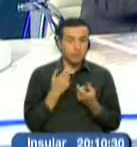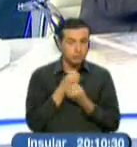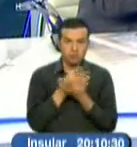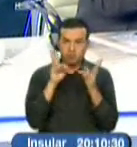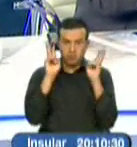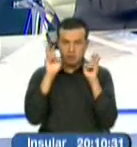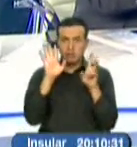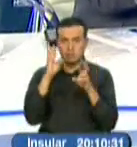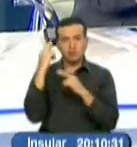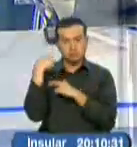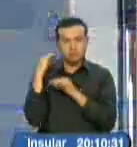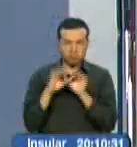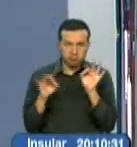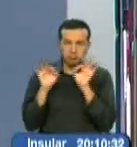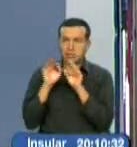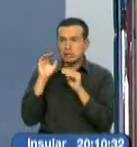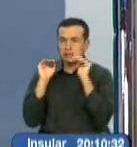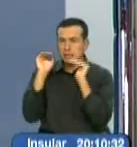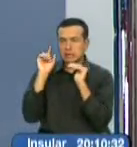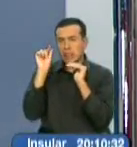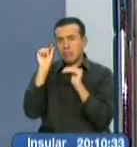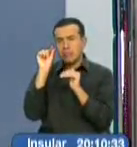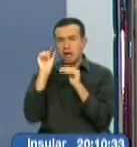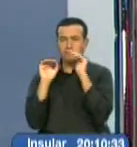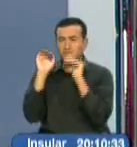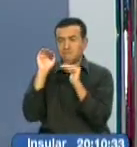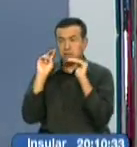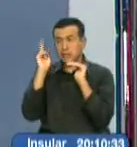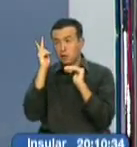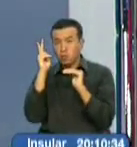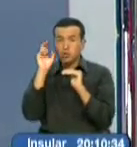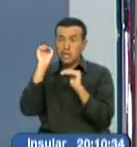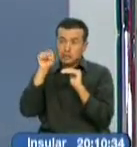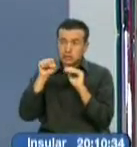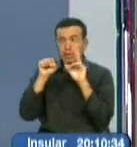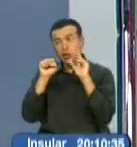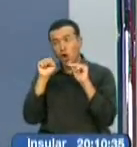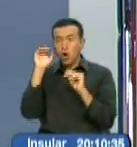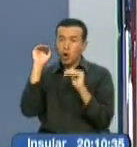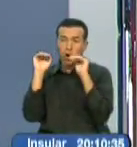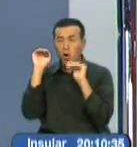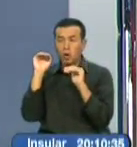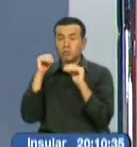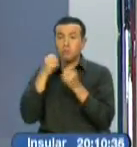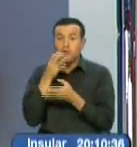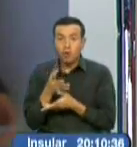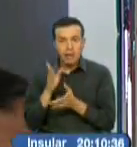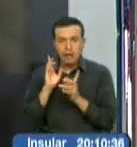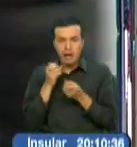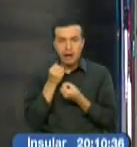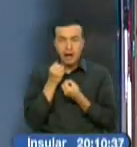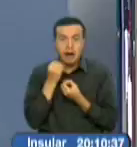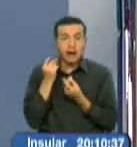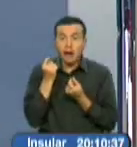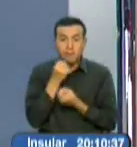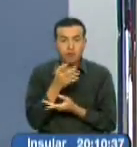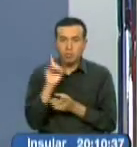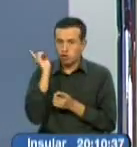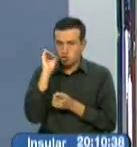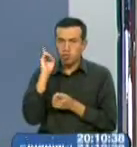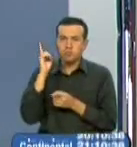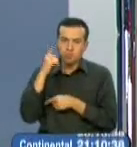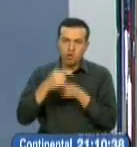por temas de responsabilidad, por lo ajustados de los datos para una segunda vuelta electoral. Luego, pues se han ido conociendo los